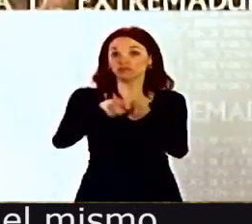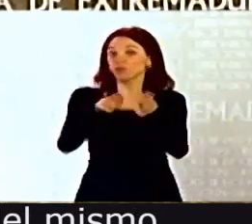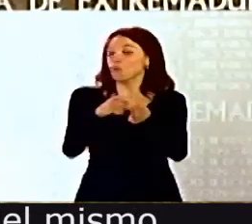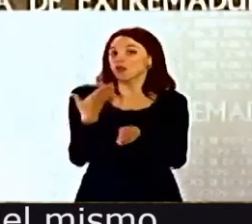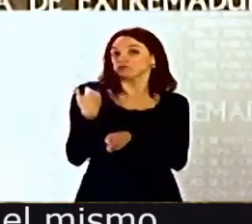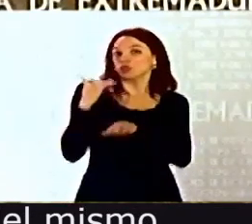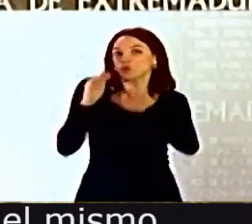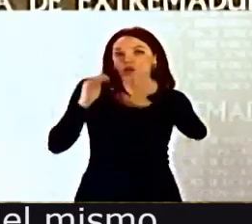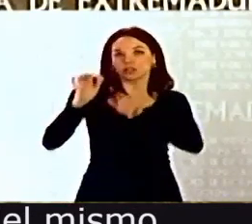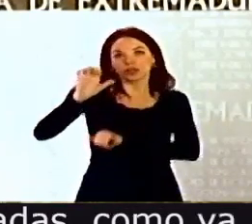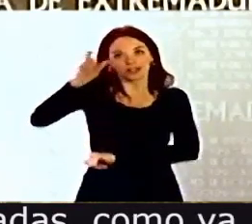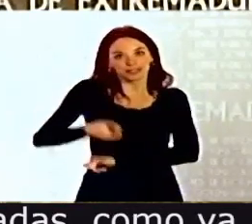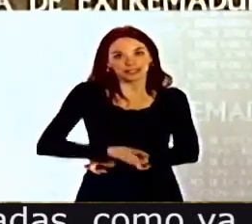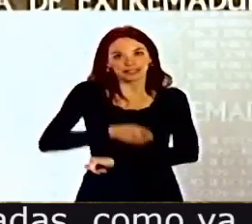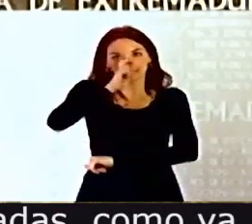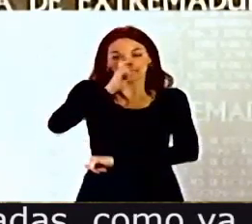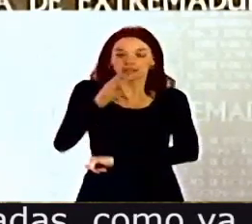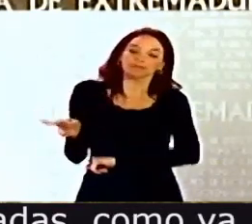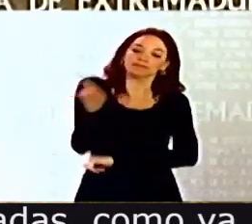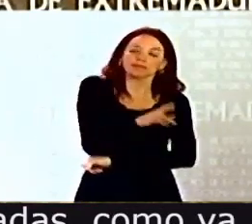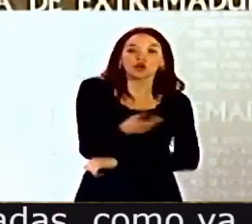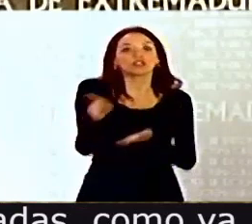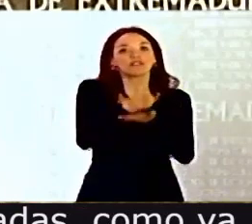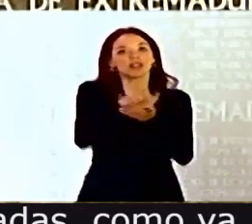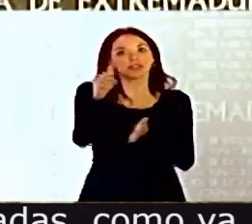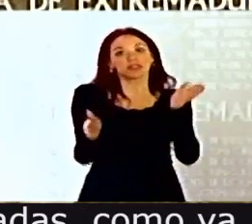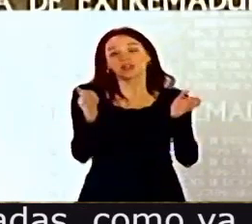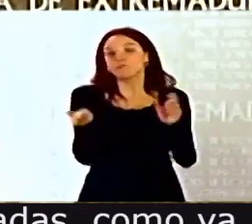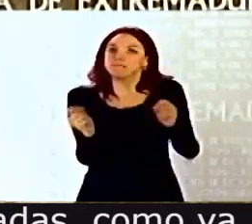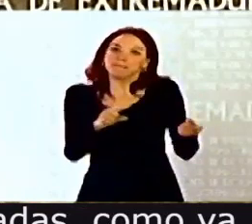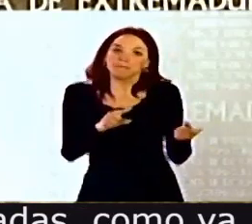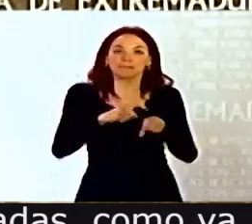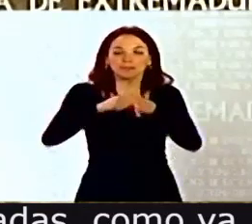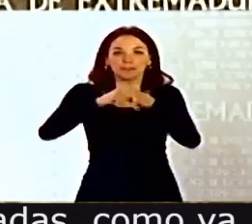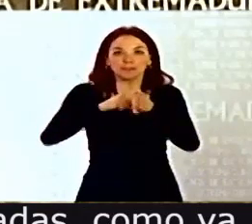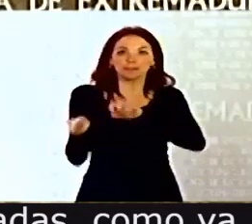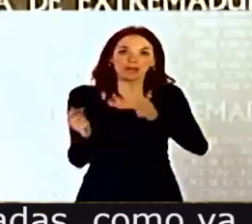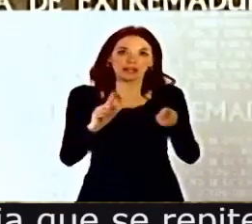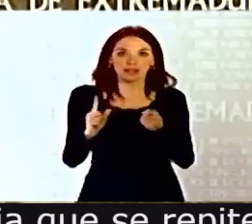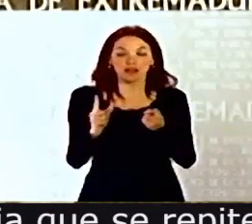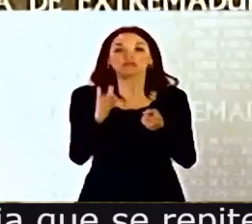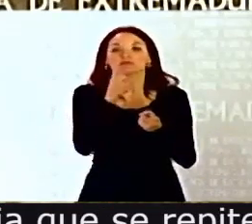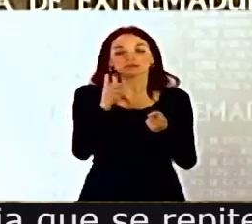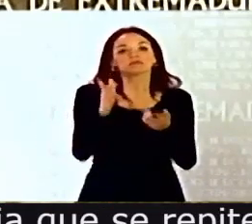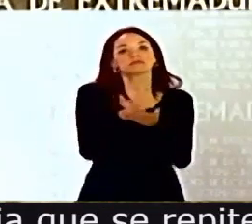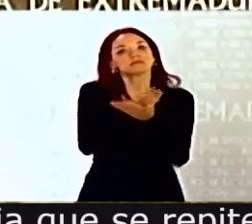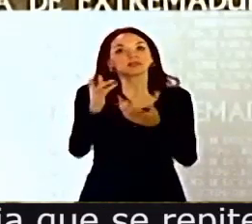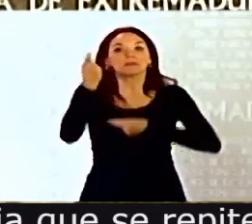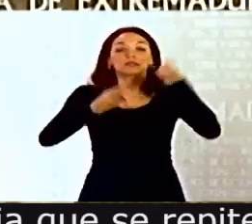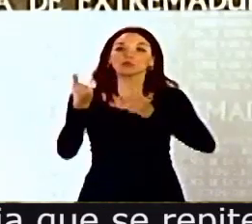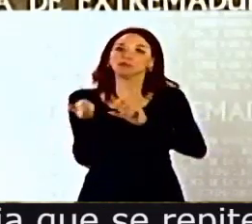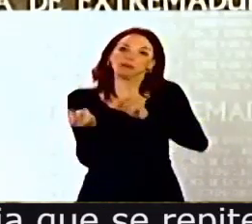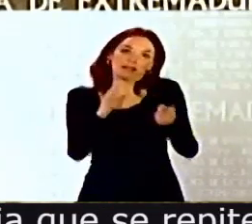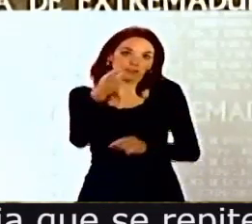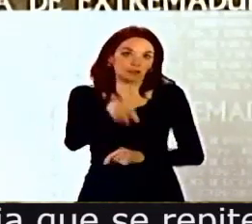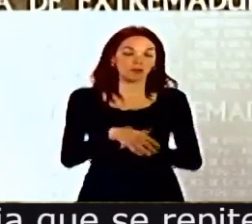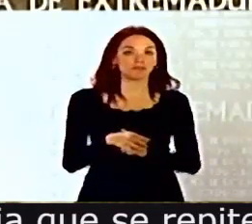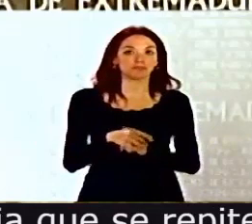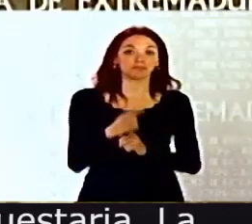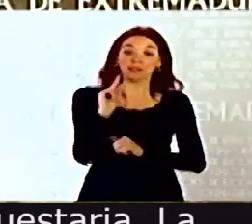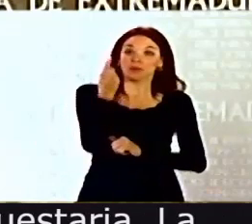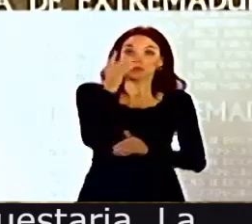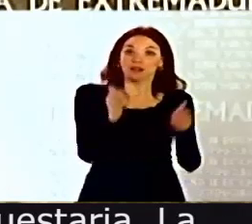una convocatoria que se repite hoy con similares características y dotación presupuestaria. La primera tiene una duración de